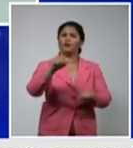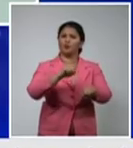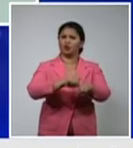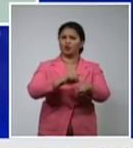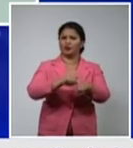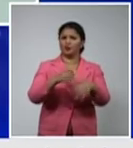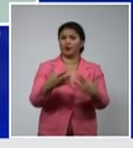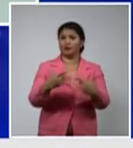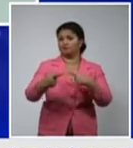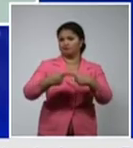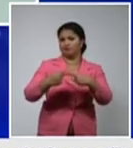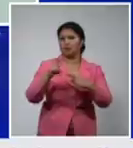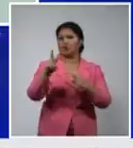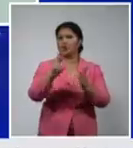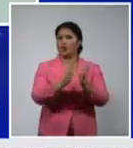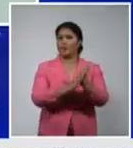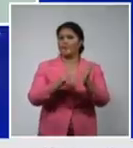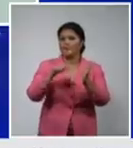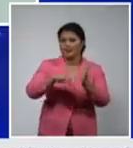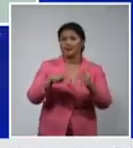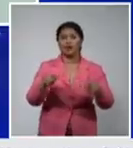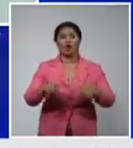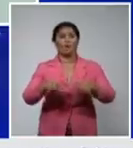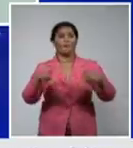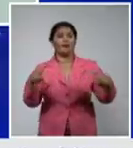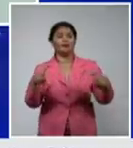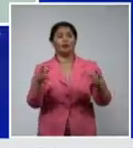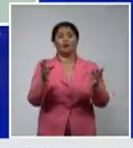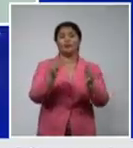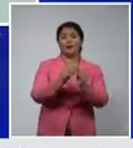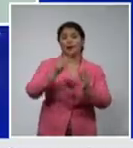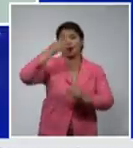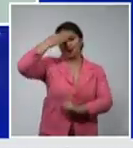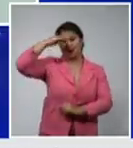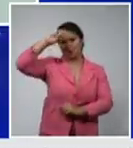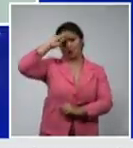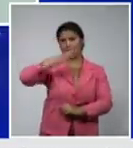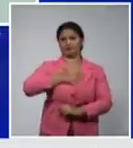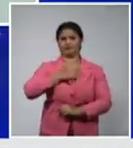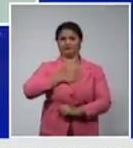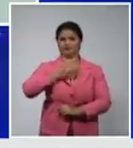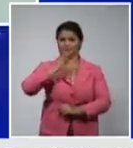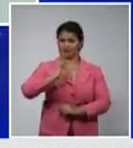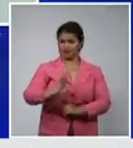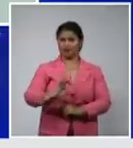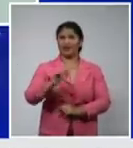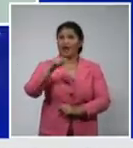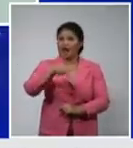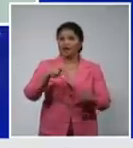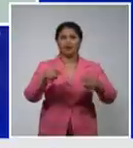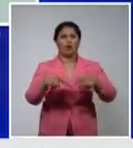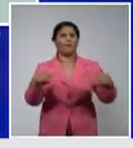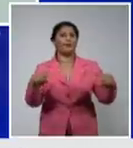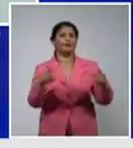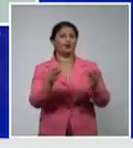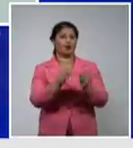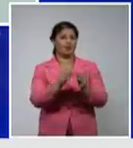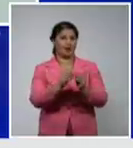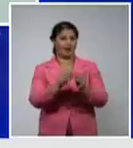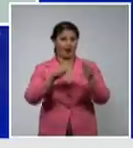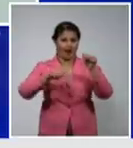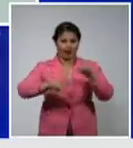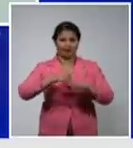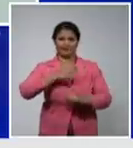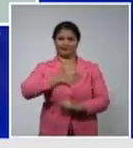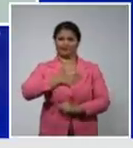meses, es esto, un predominio de la transmisión autóctona sobre los casos importados. Pudiéramos